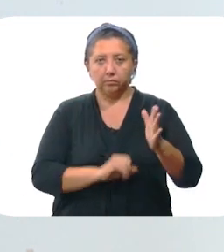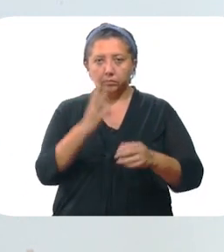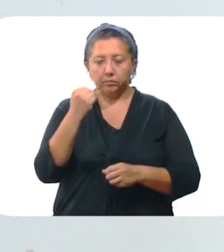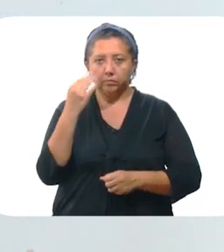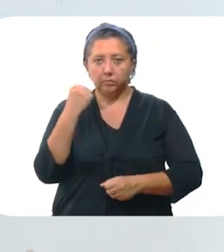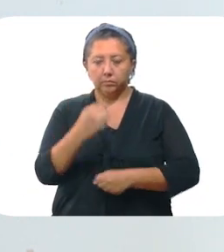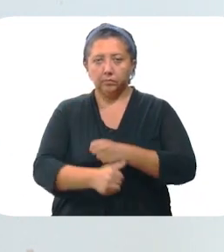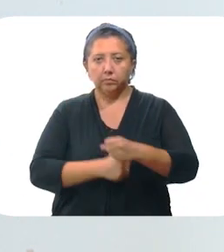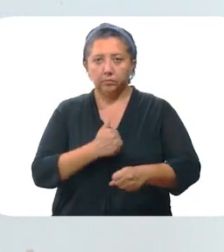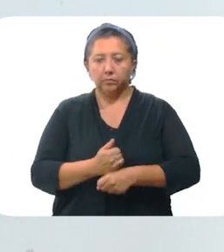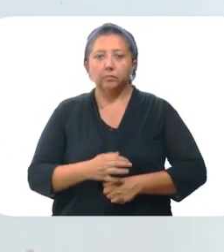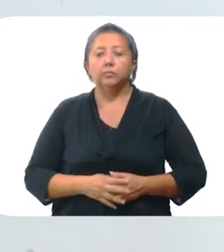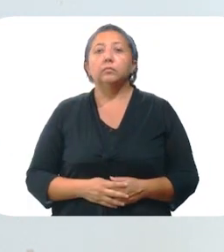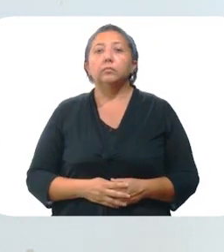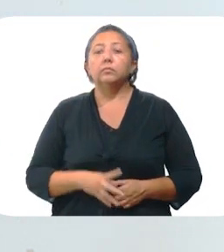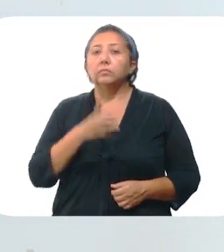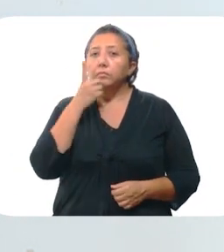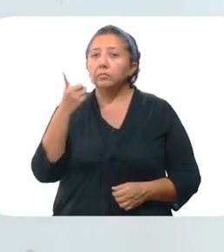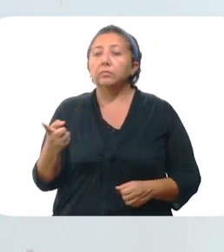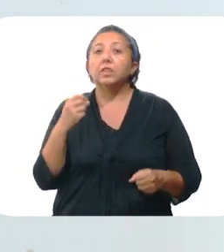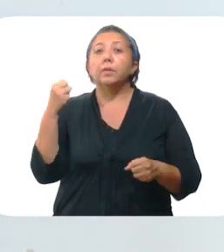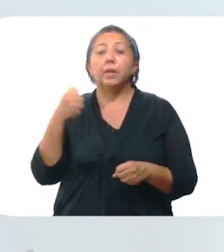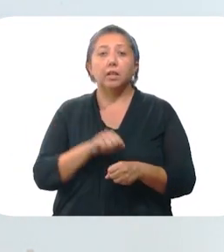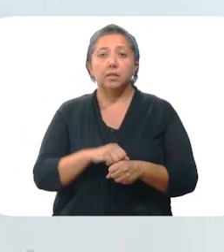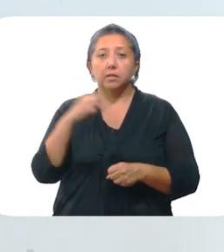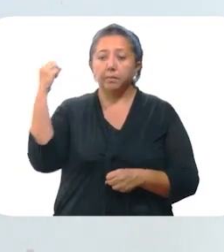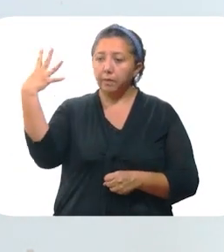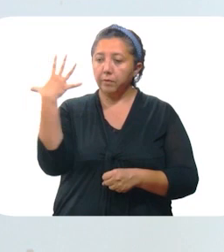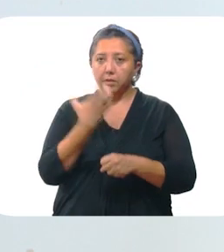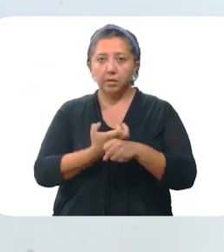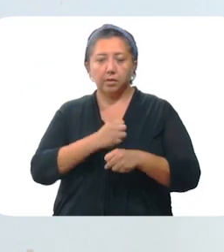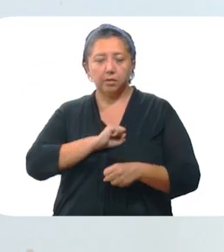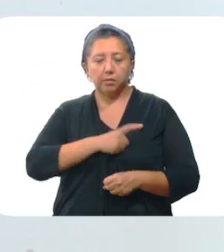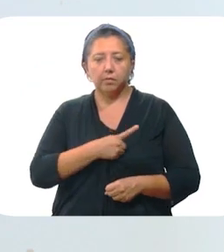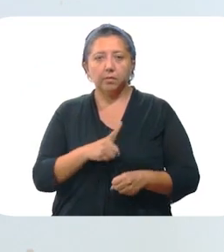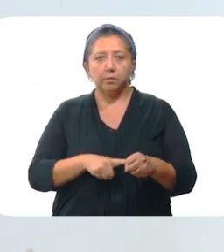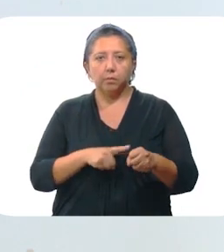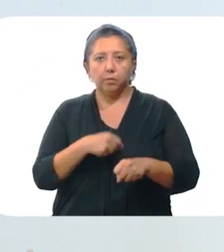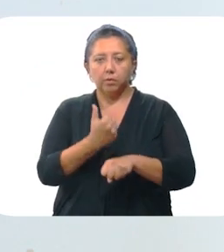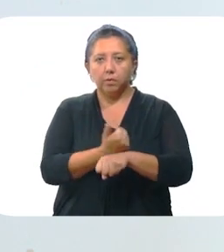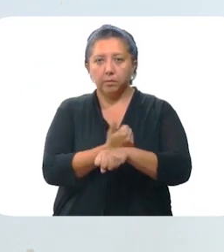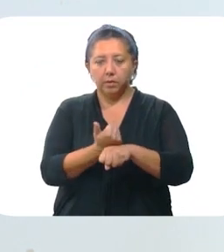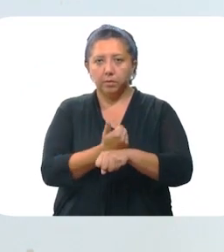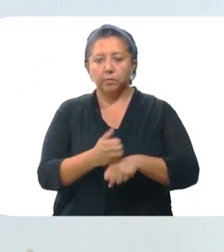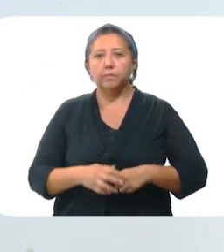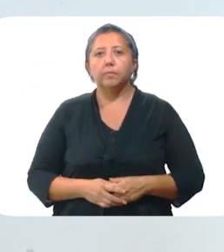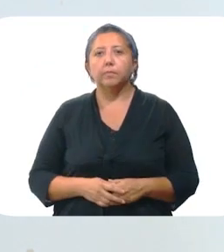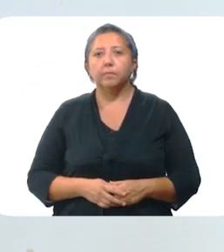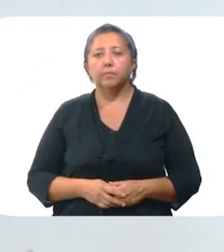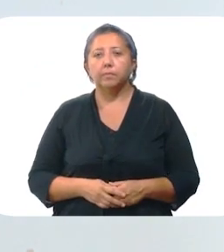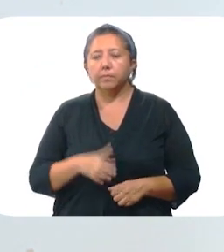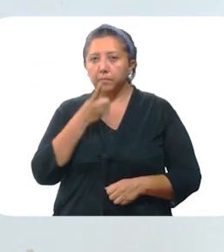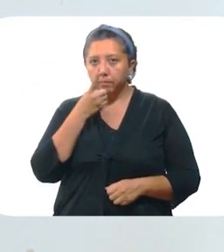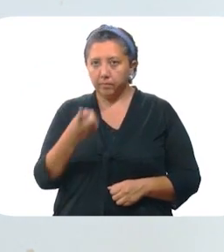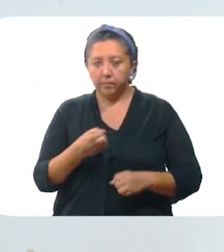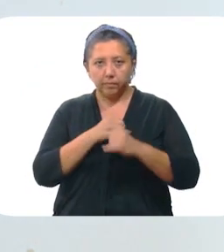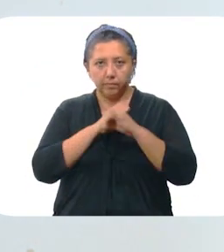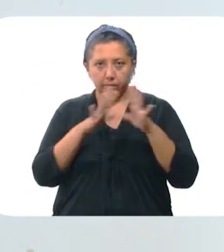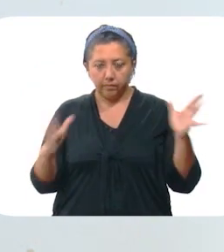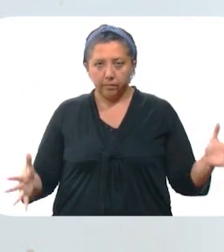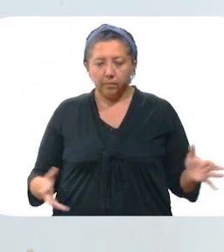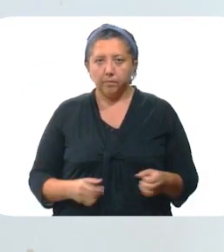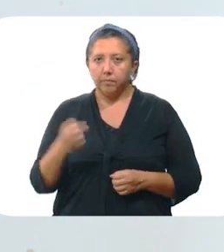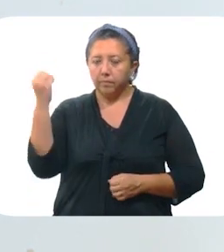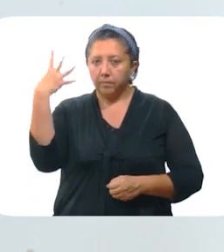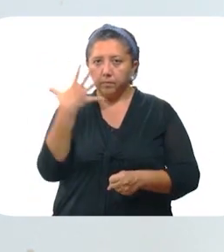de un mes a 99 años. Los indicadores semanales del semáforo estatal de salud marcan color amarillo. Como se ha informado,